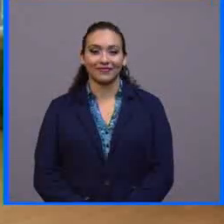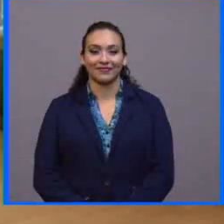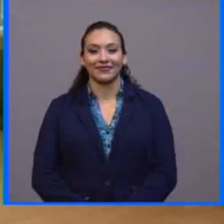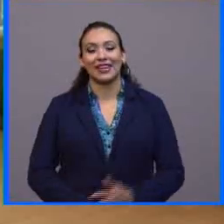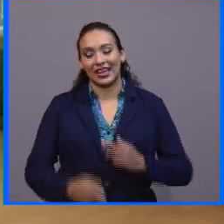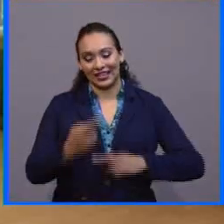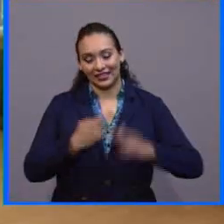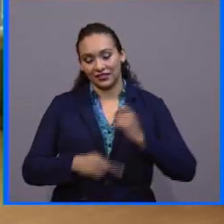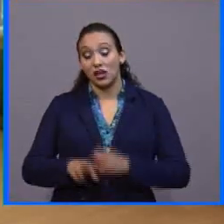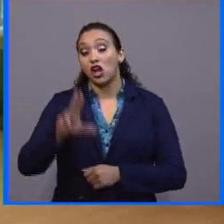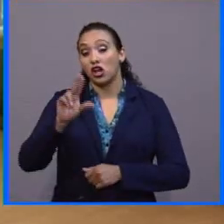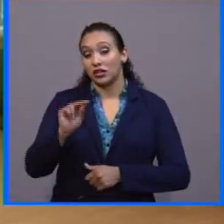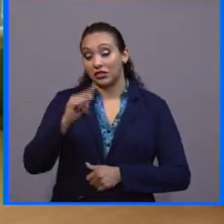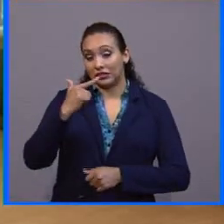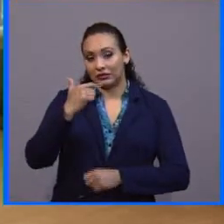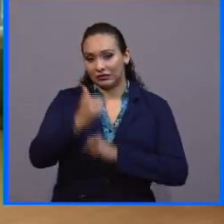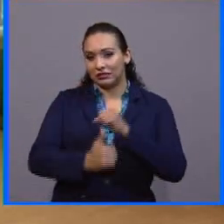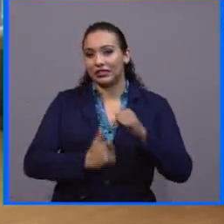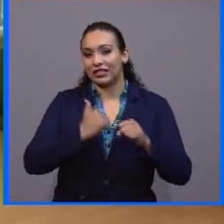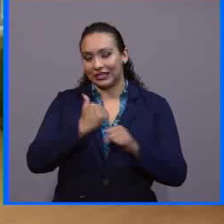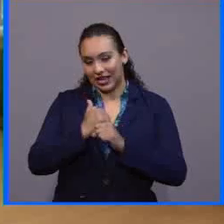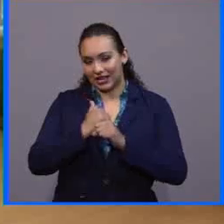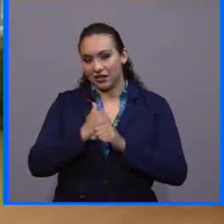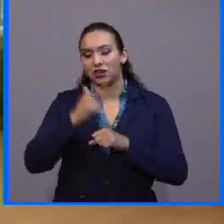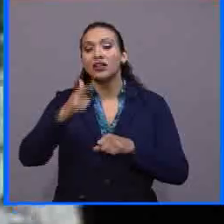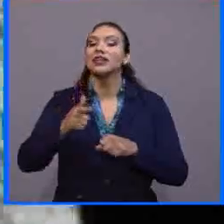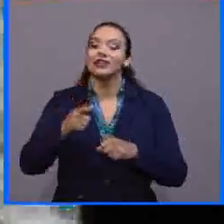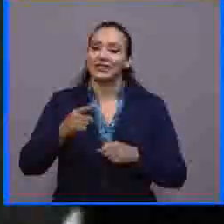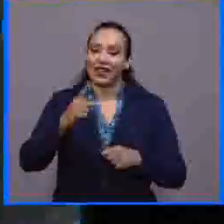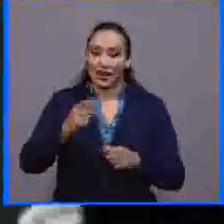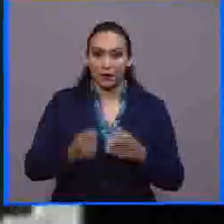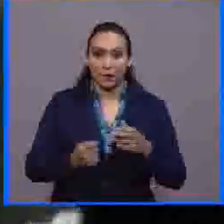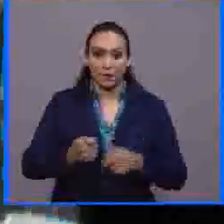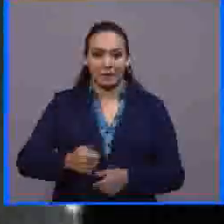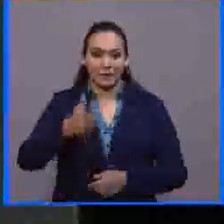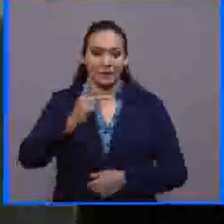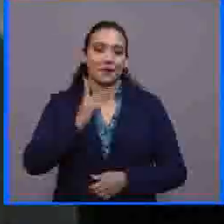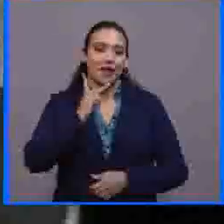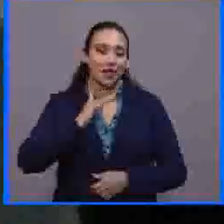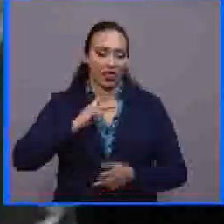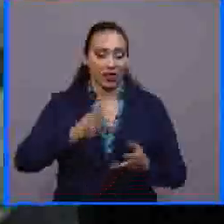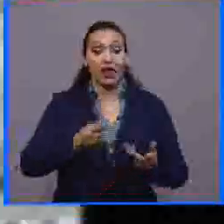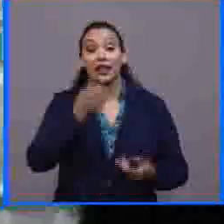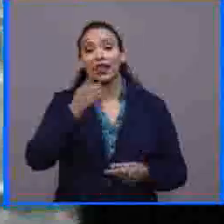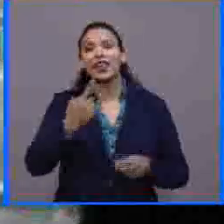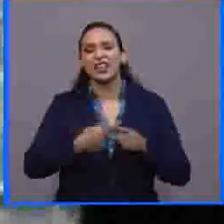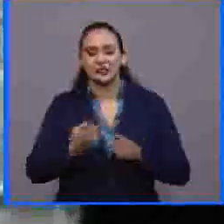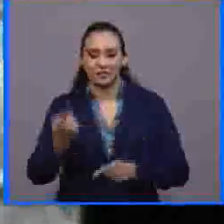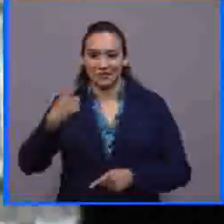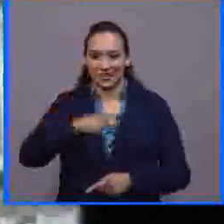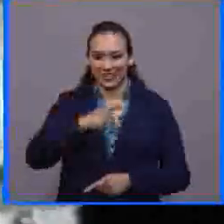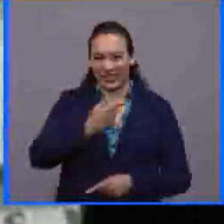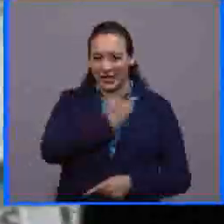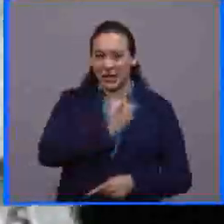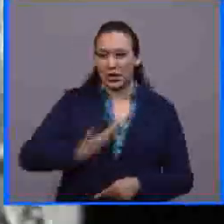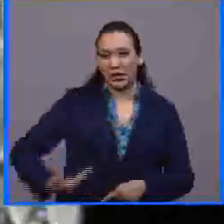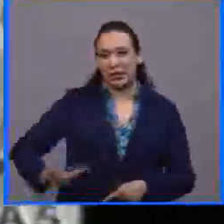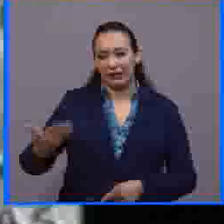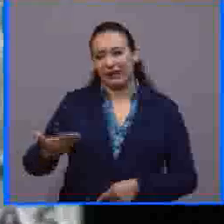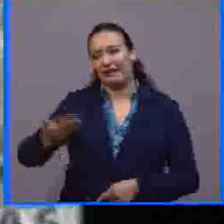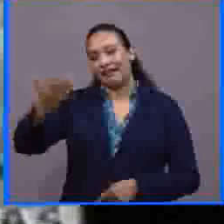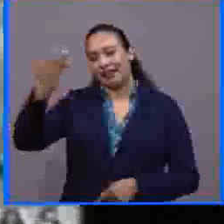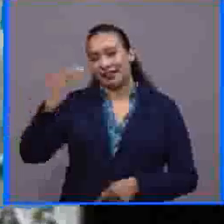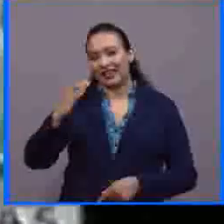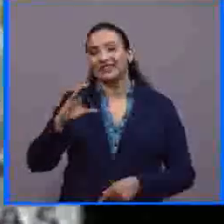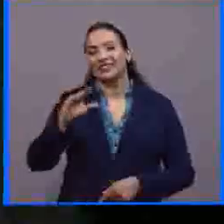A 87 años de la expropiación petrolera se recuerda que la decisión adoptada por el presidente Lázaro Cárdenas fue motivada